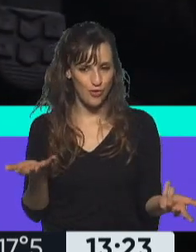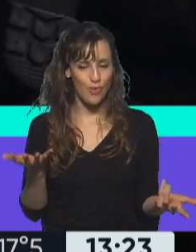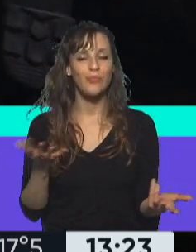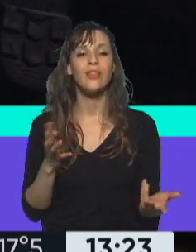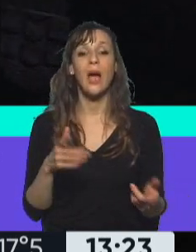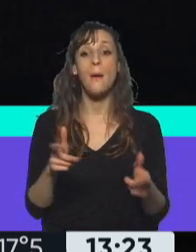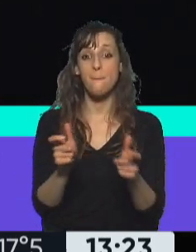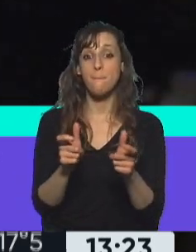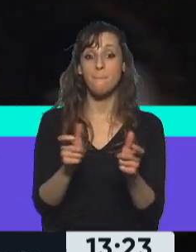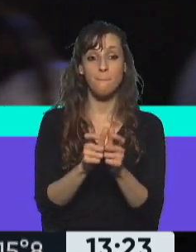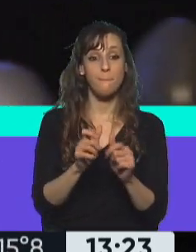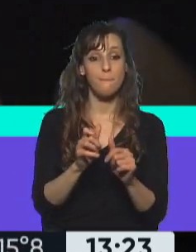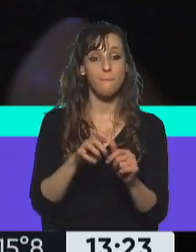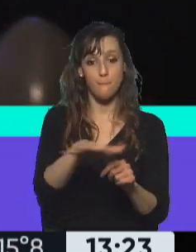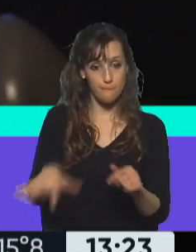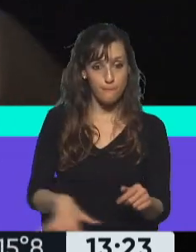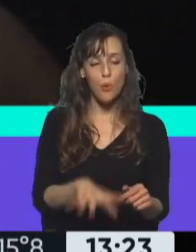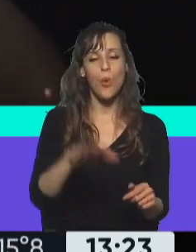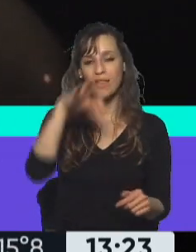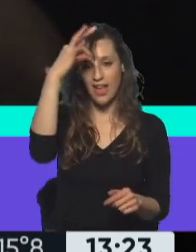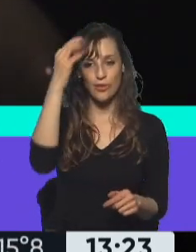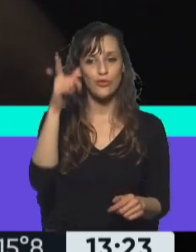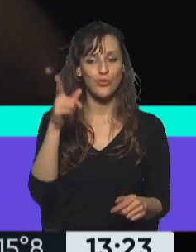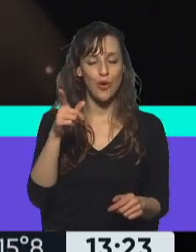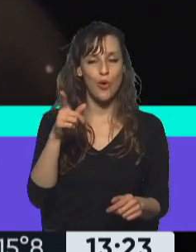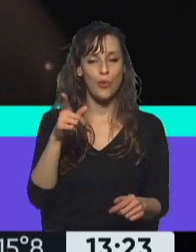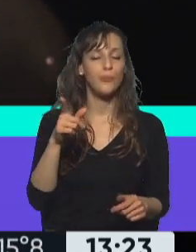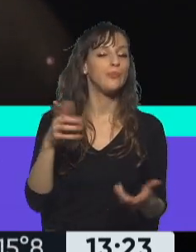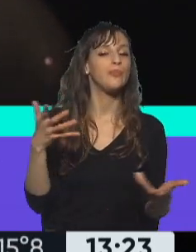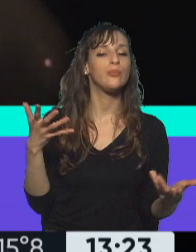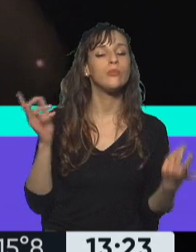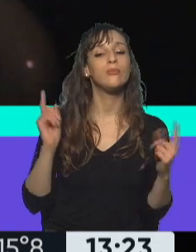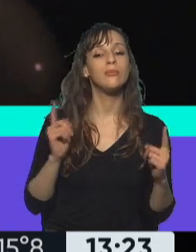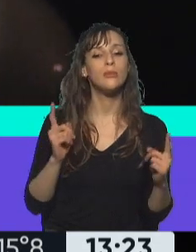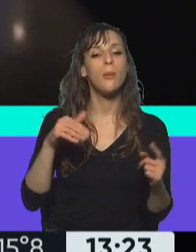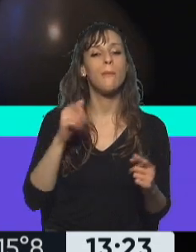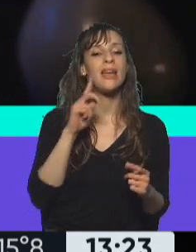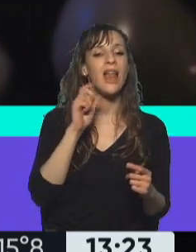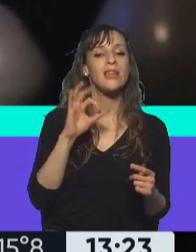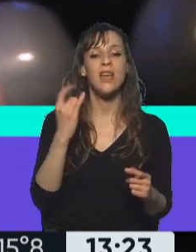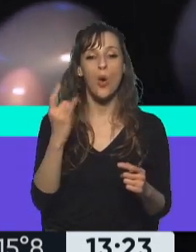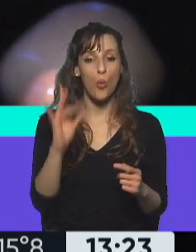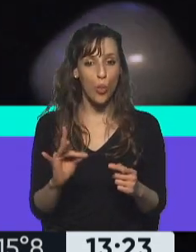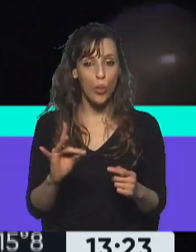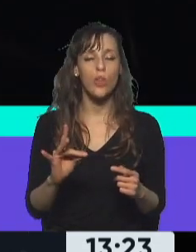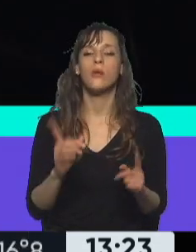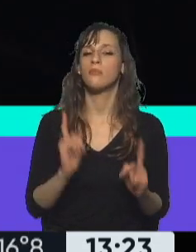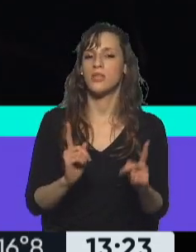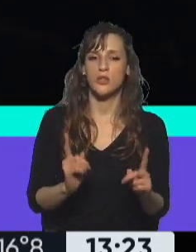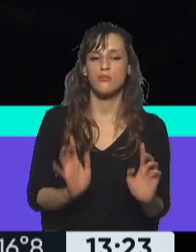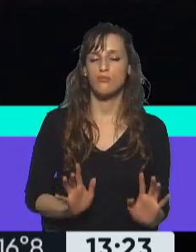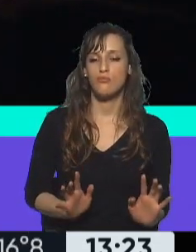llama el programa del Complejo Teatral de Buenos Aires, que está dirigido, coordinado por Vivi Tellas. Mariana Chaud, repasando entonces, como decíamos, con este